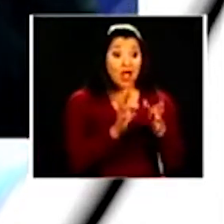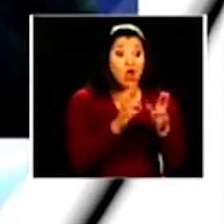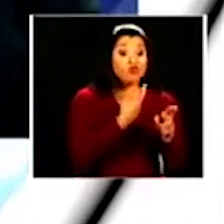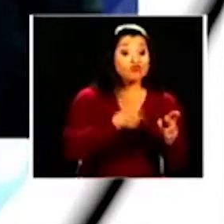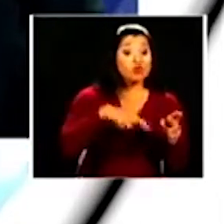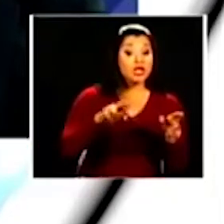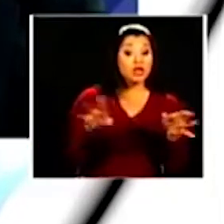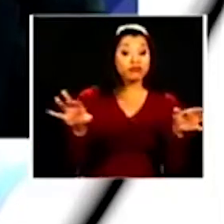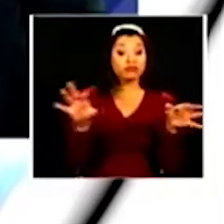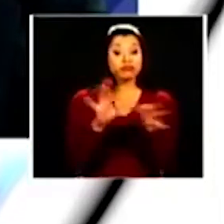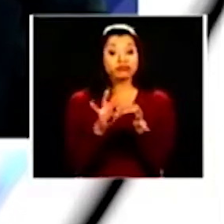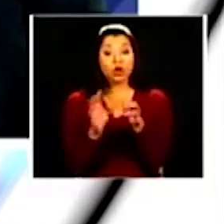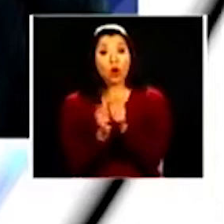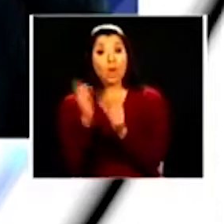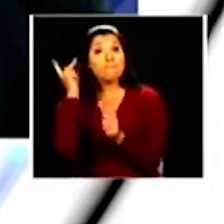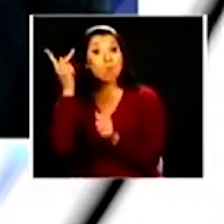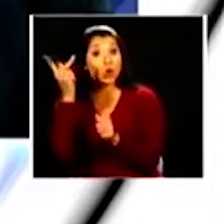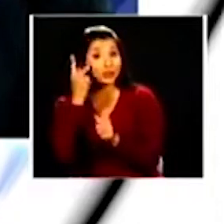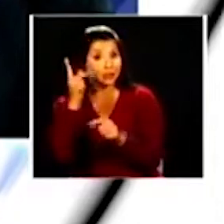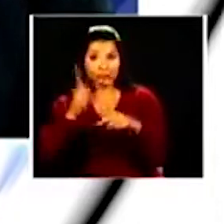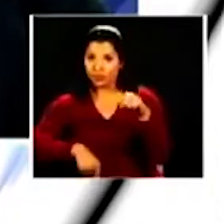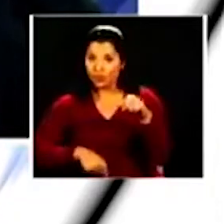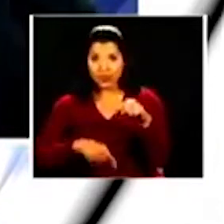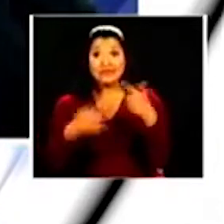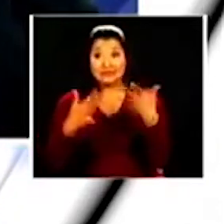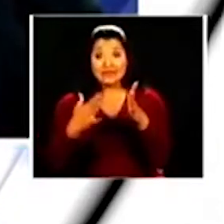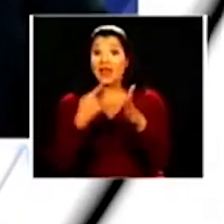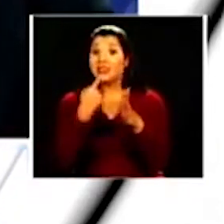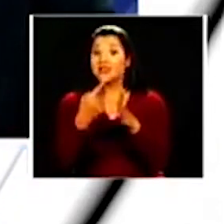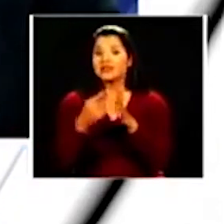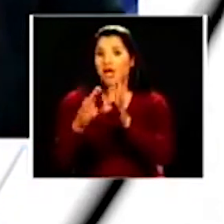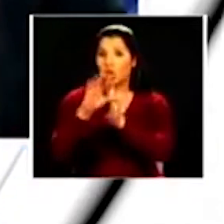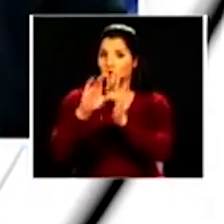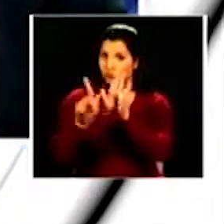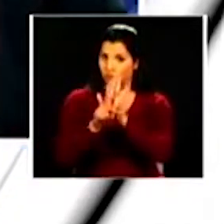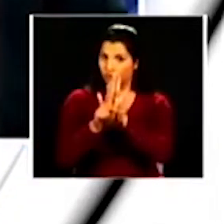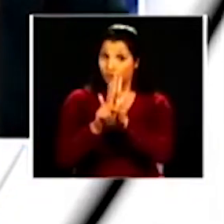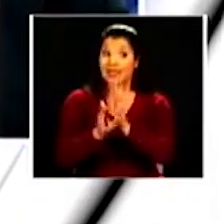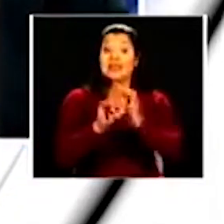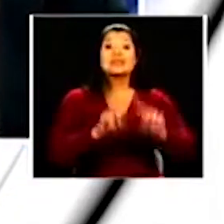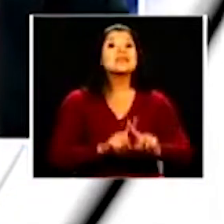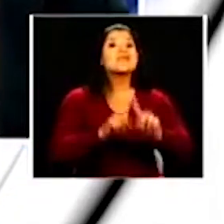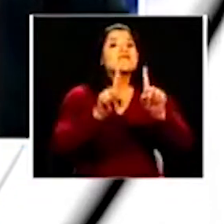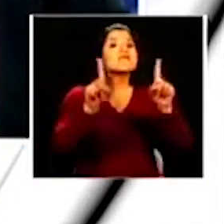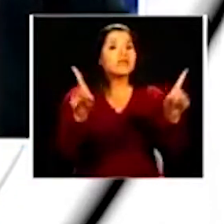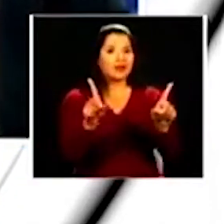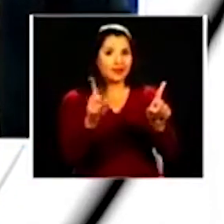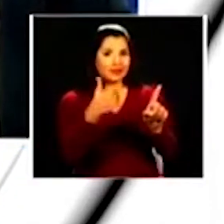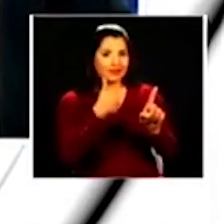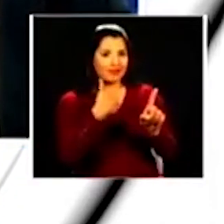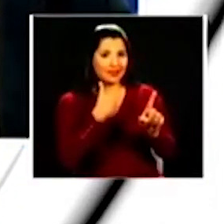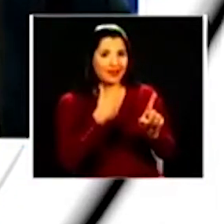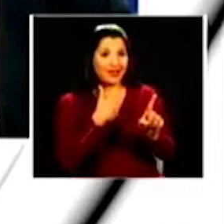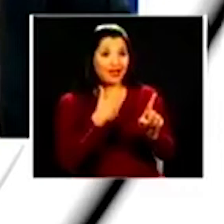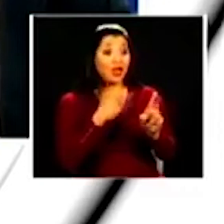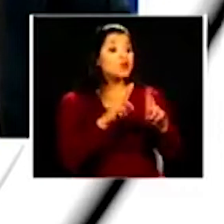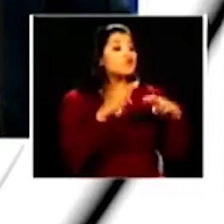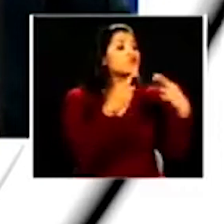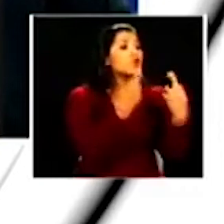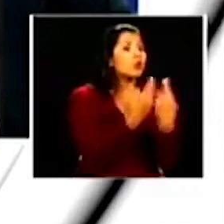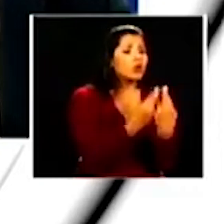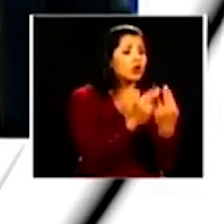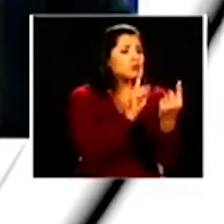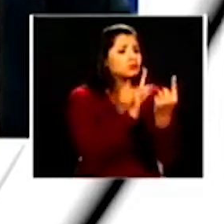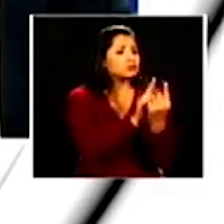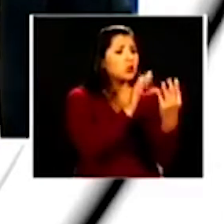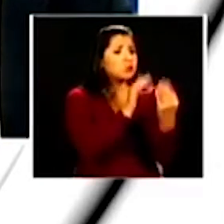la política, y eso está en la Constitución, está en la ley, que es diferente de reunirse con las distintas agrupaciones religiosas para dialogar como